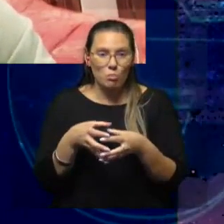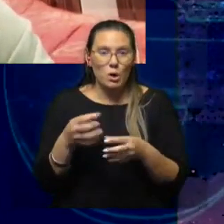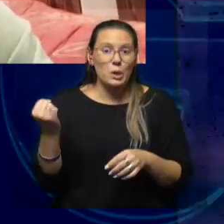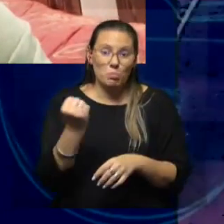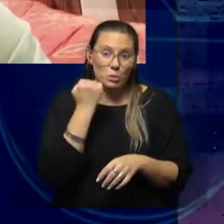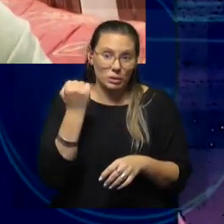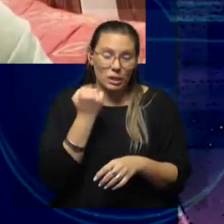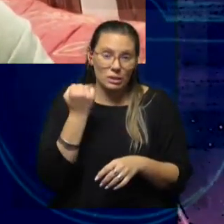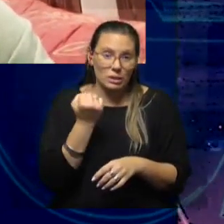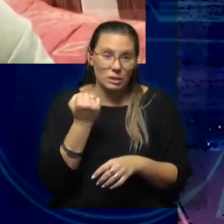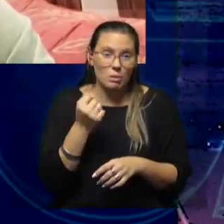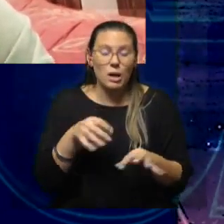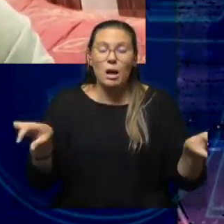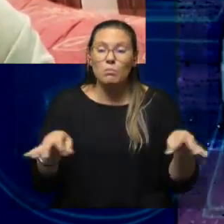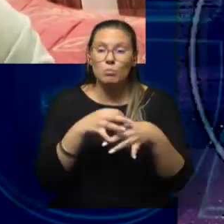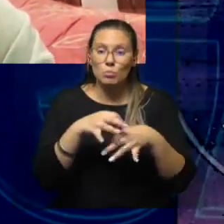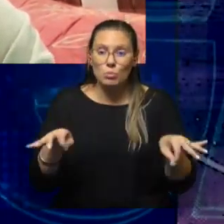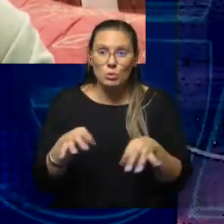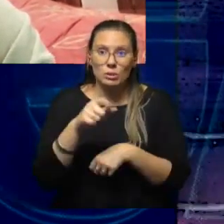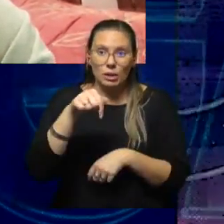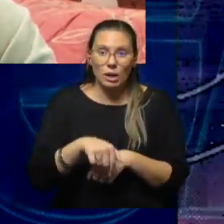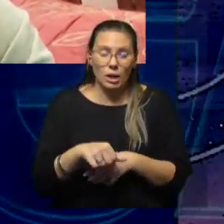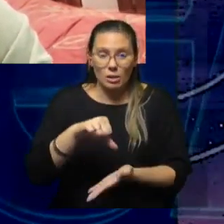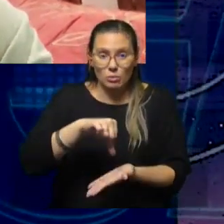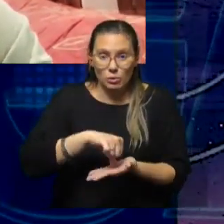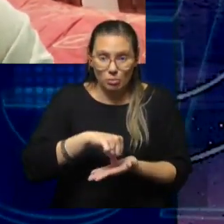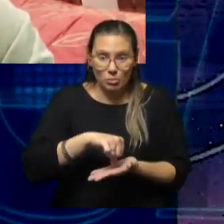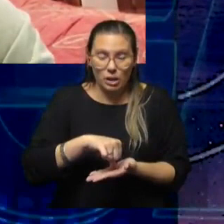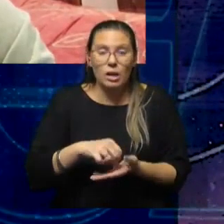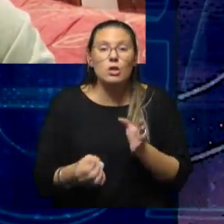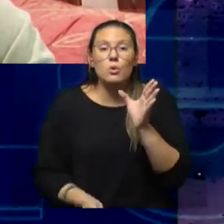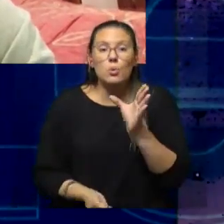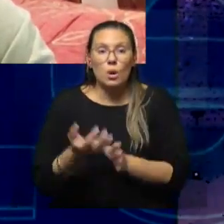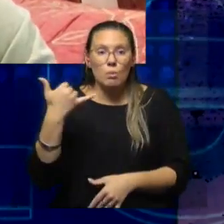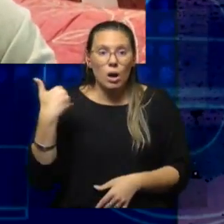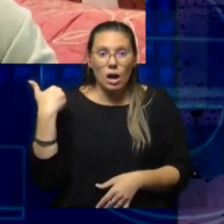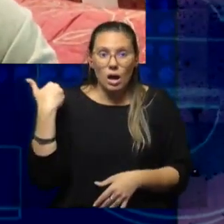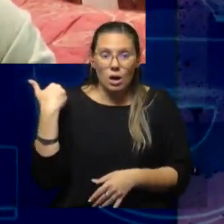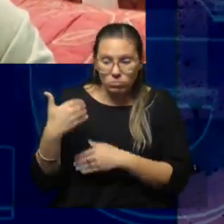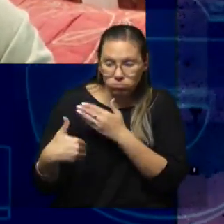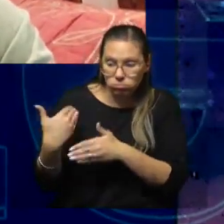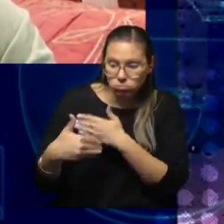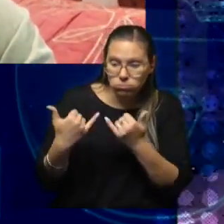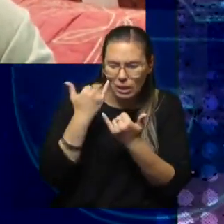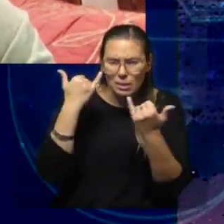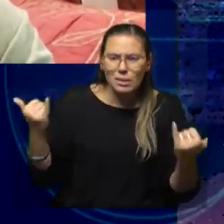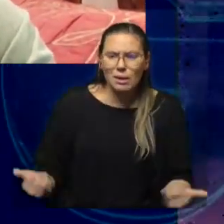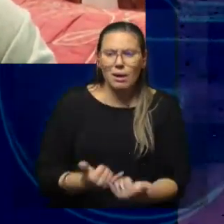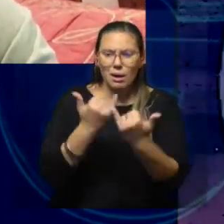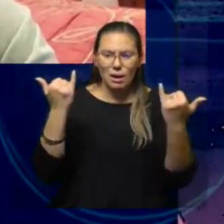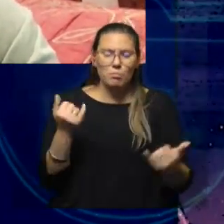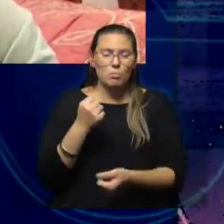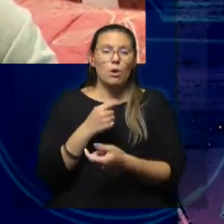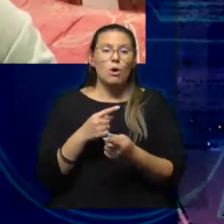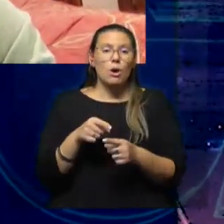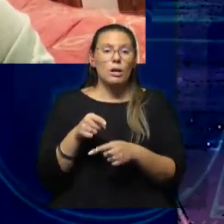tanto para la música de nuestro país, ¿no? Que vengan nuevas generaciones, que ya ha pasado tanto tiempo. Y bueno, y